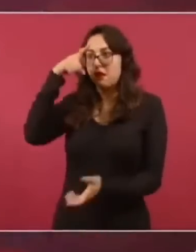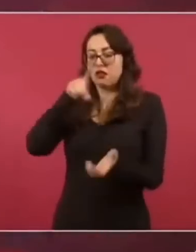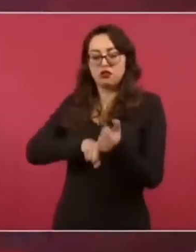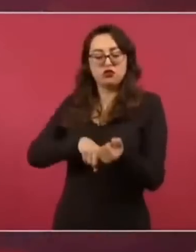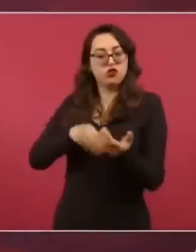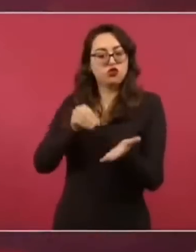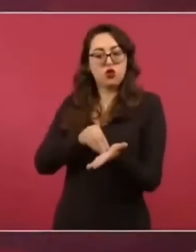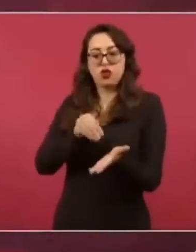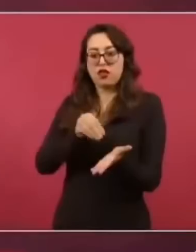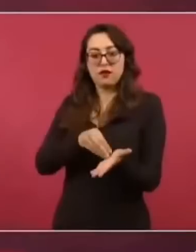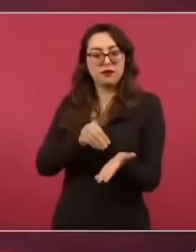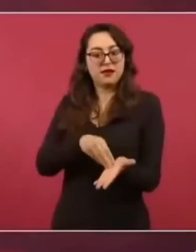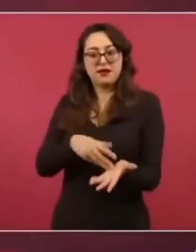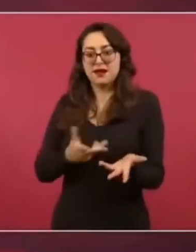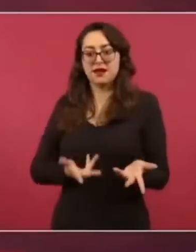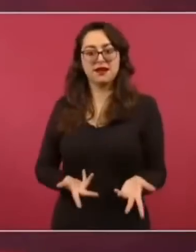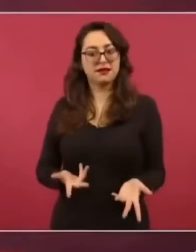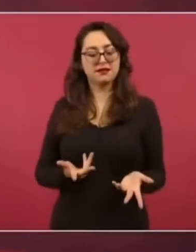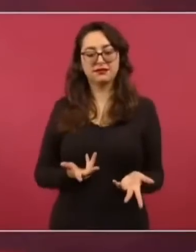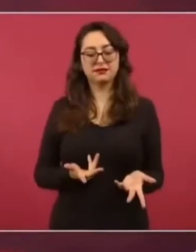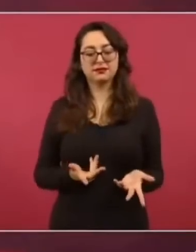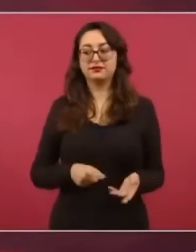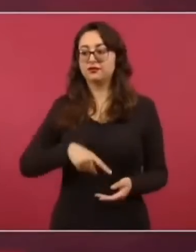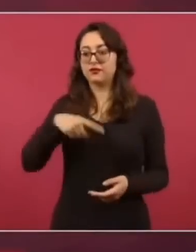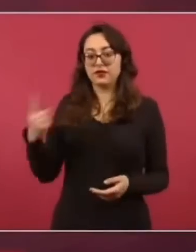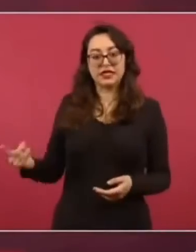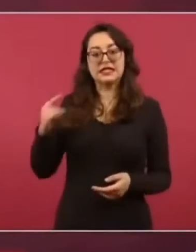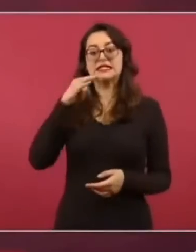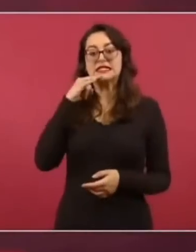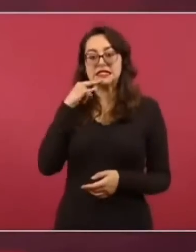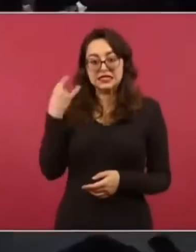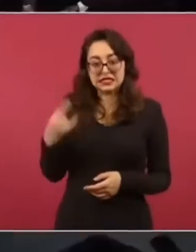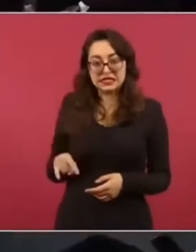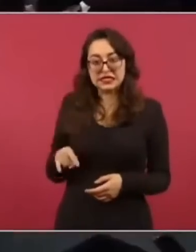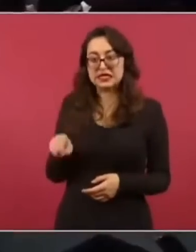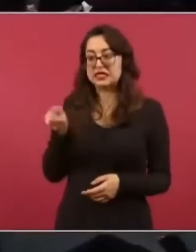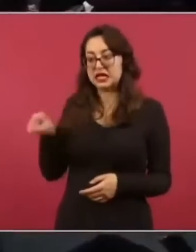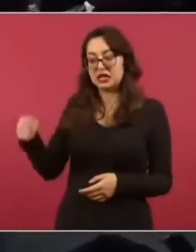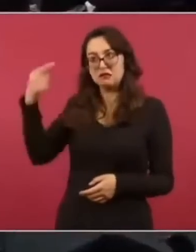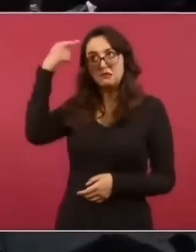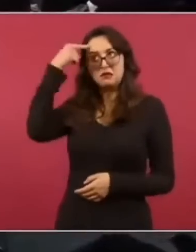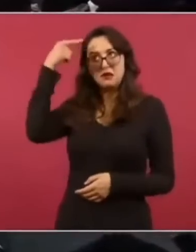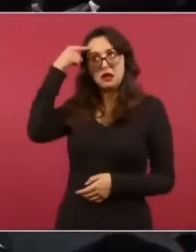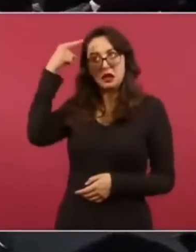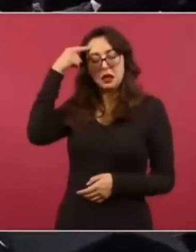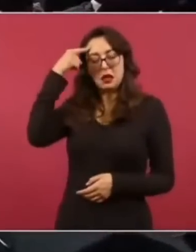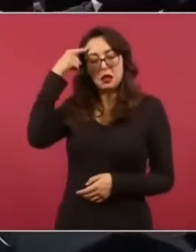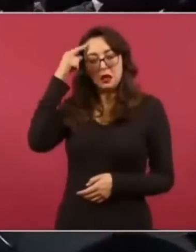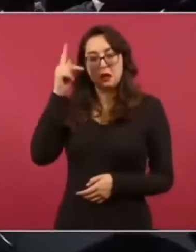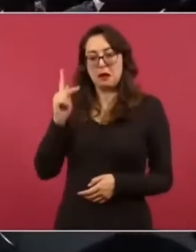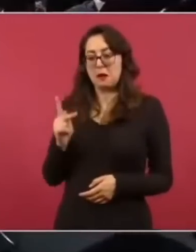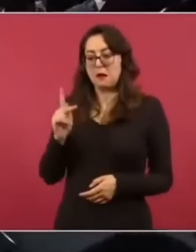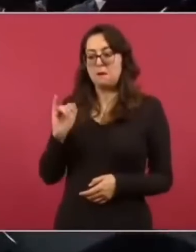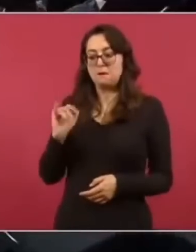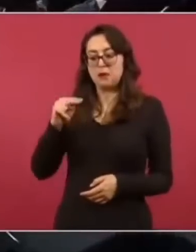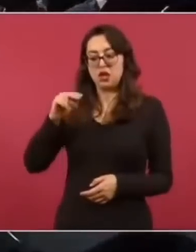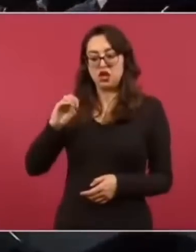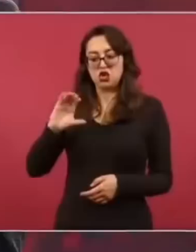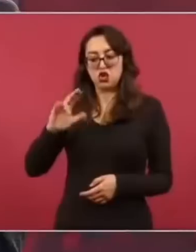Y en Chile lo mismo, sigue habiendo pinochetismo sin Pinochet.